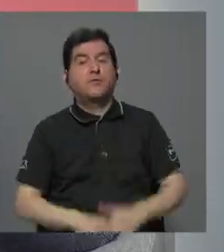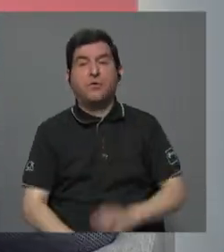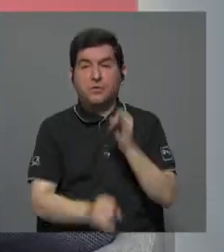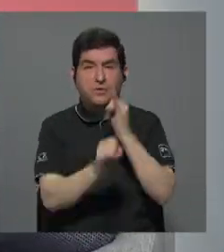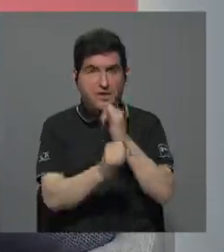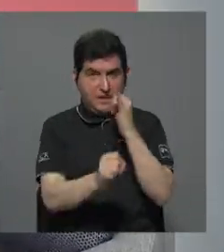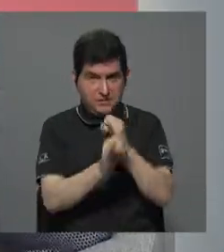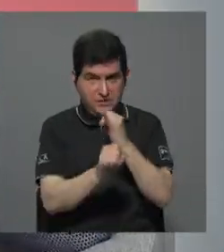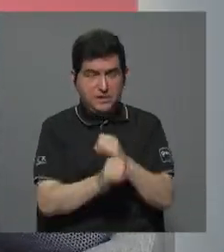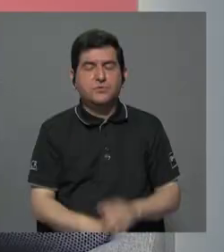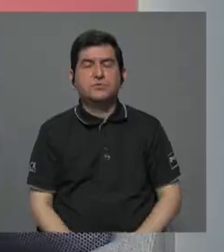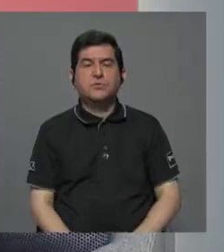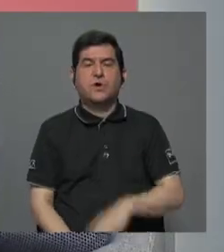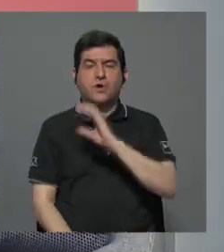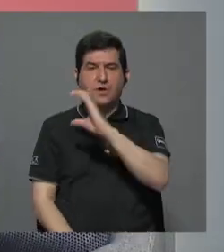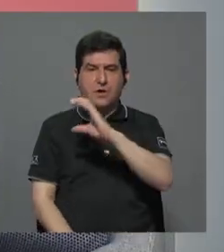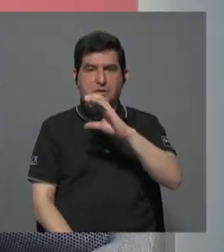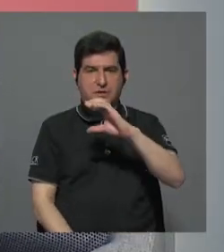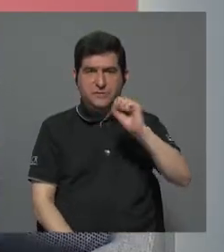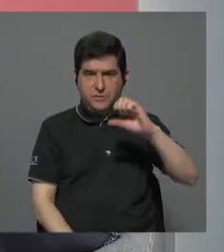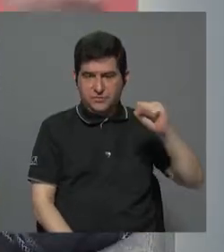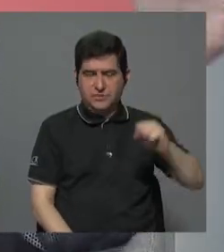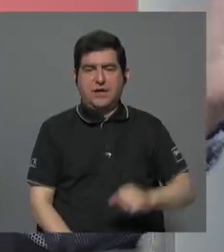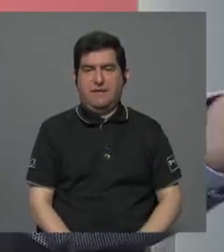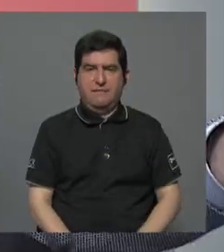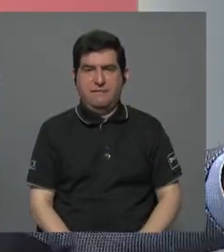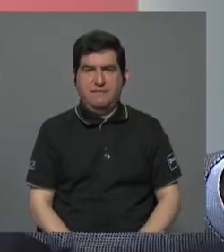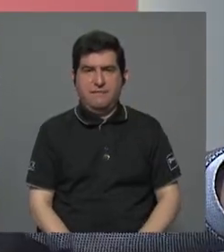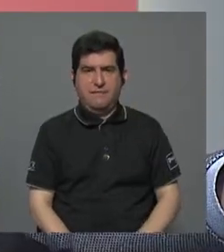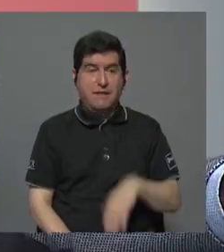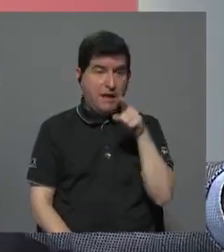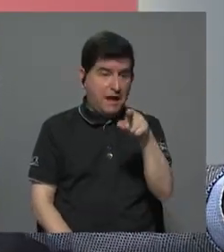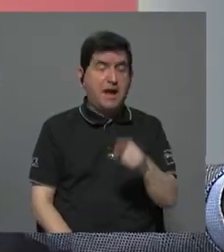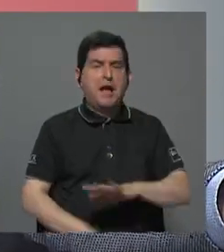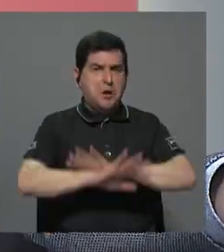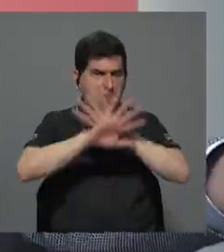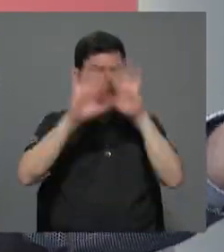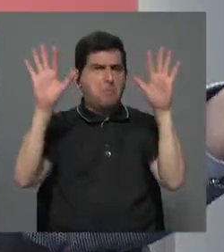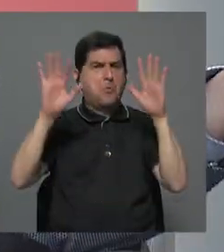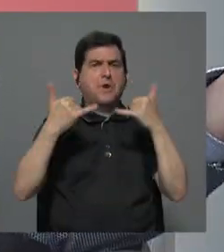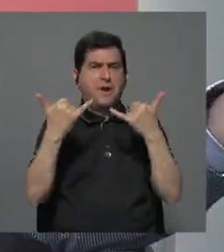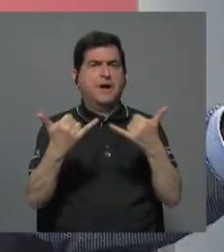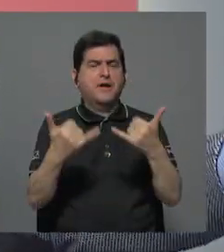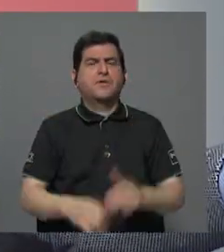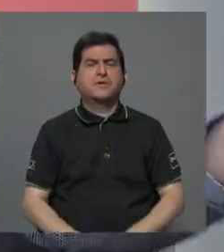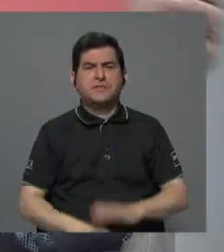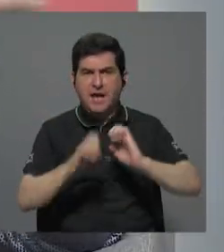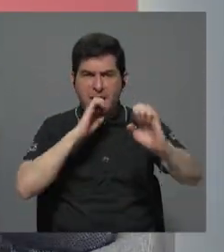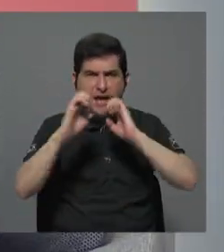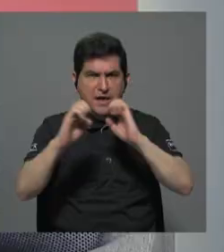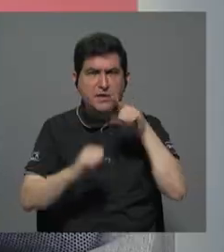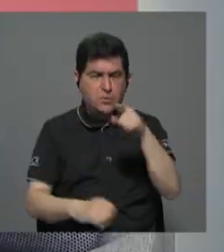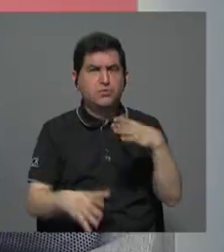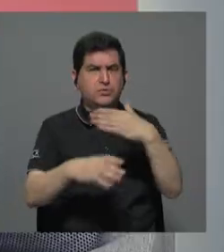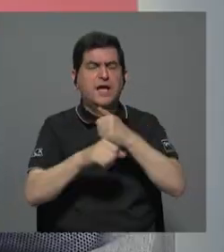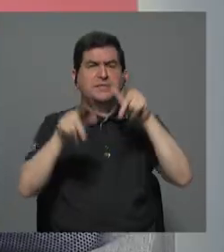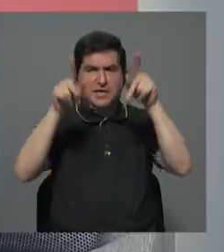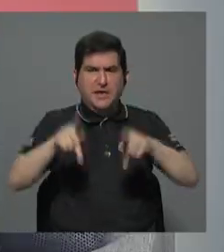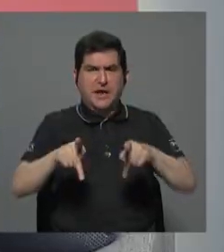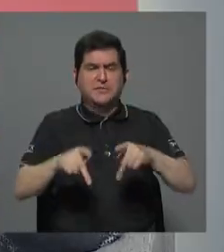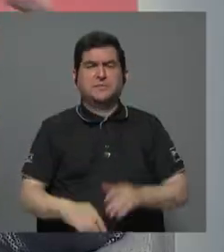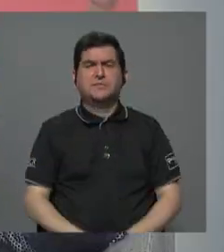instituciones como la caja costarricense del seguro social haya estado claro en las entrevistas que ustedes le hicieron a los